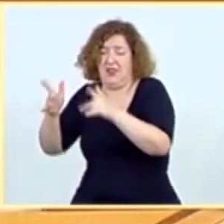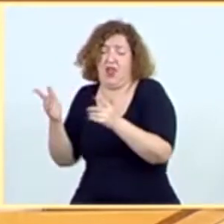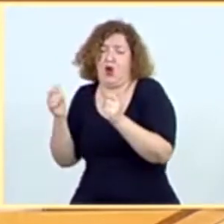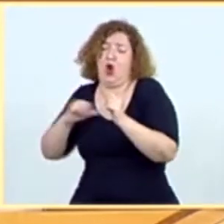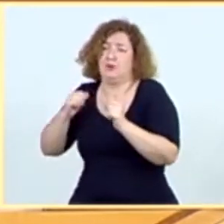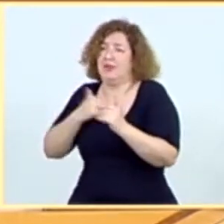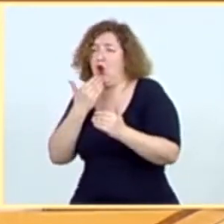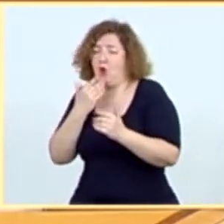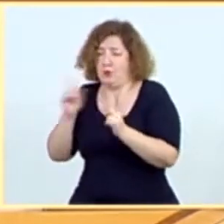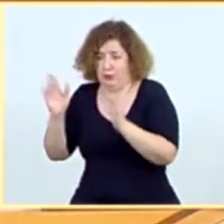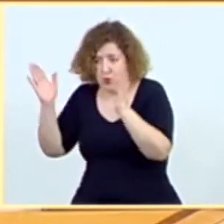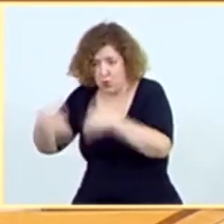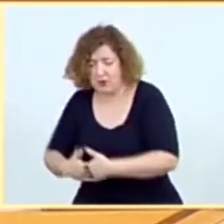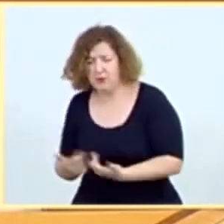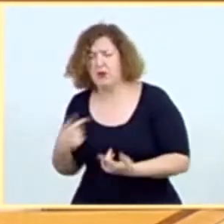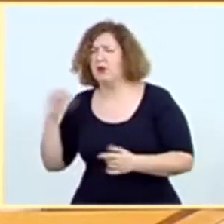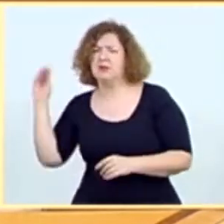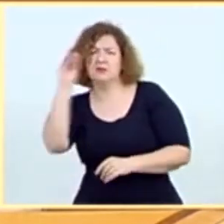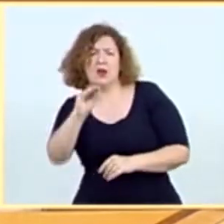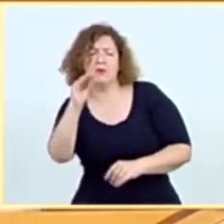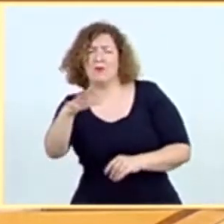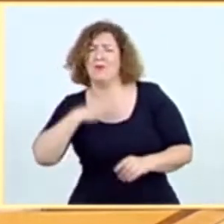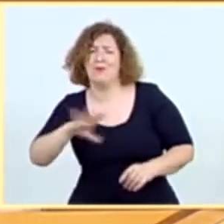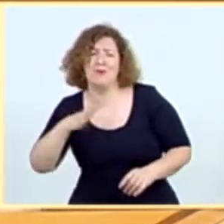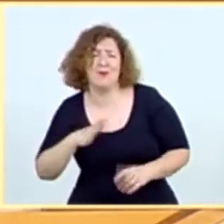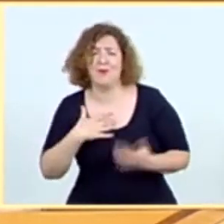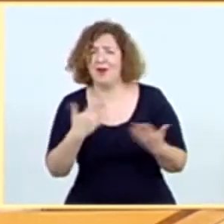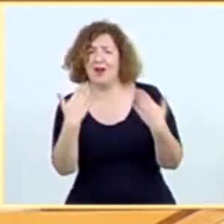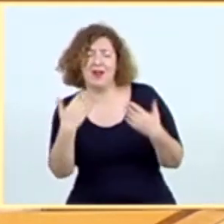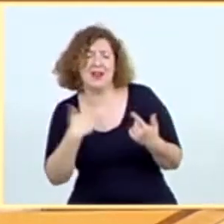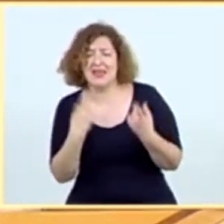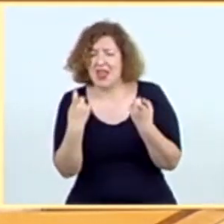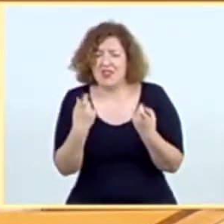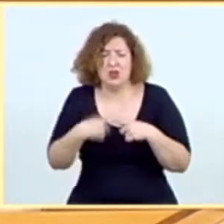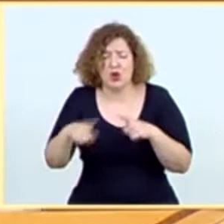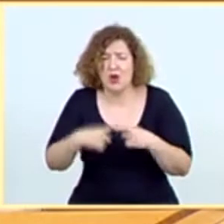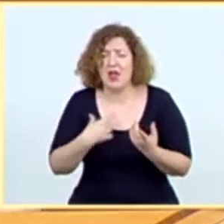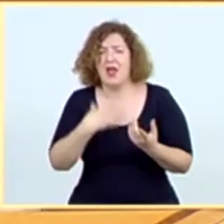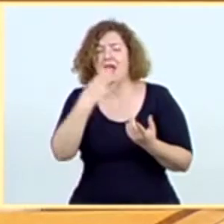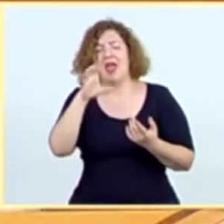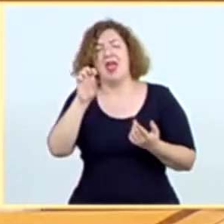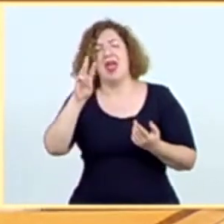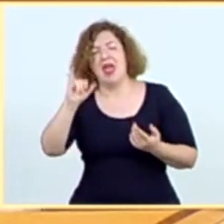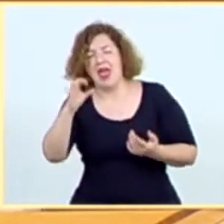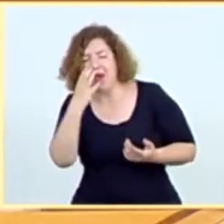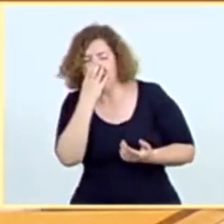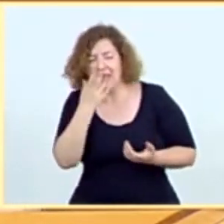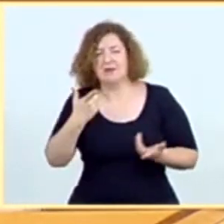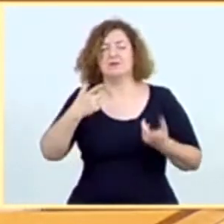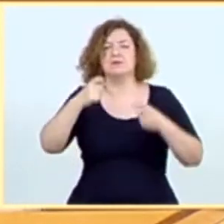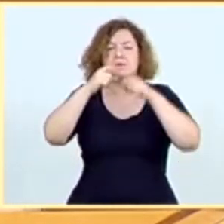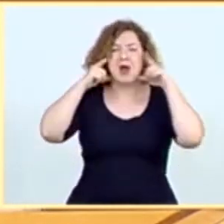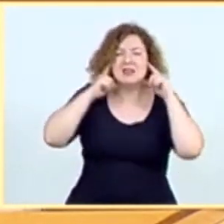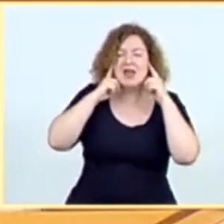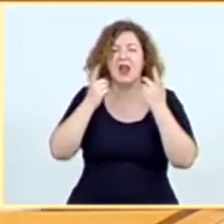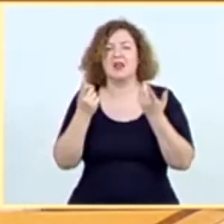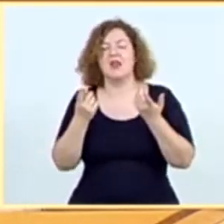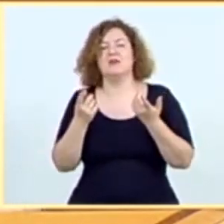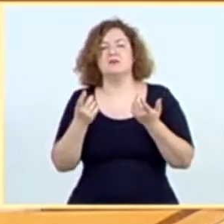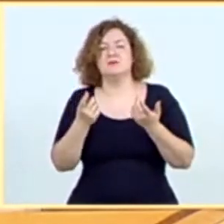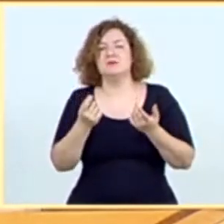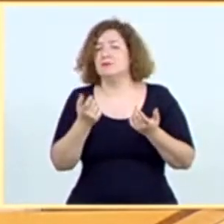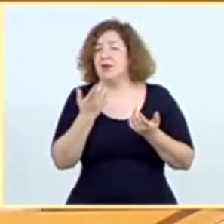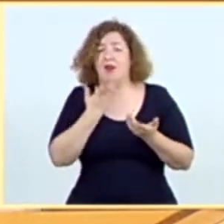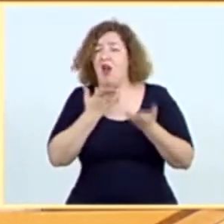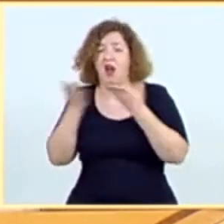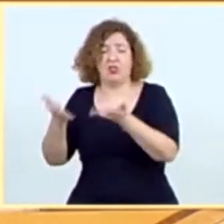residencias realizaron llamadas de auxilio pidiendo a medios herramientas porque carecían de EPIs, de PCR, de mascarillas, pero nadie acudía en su